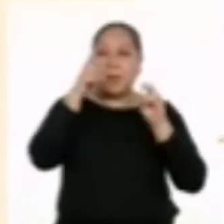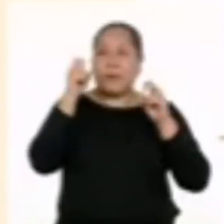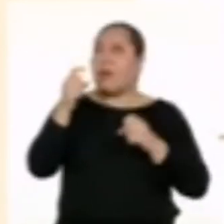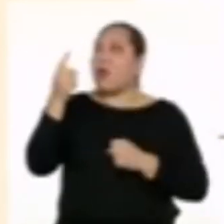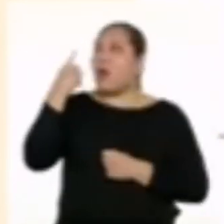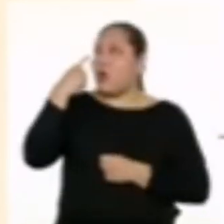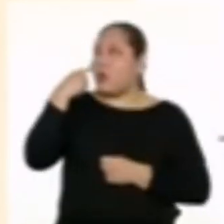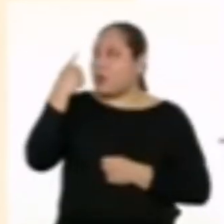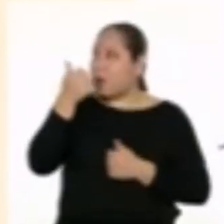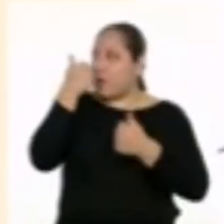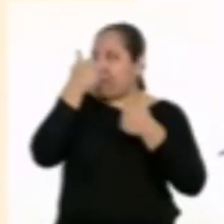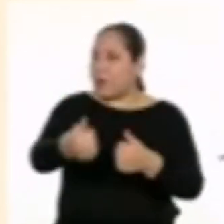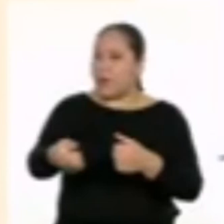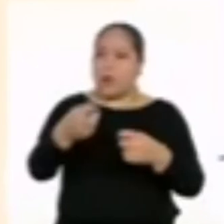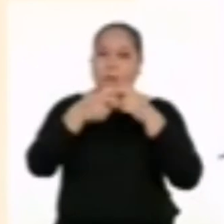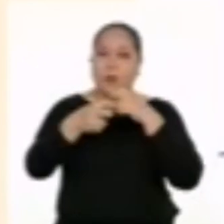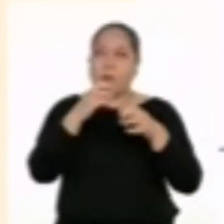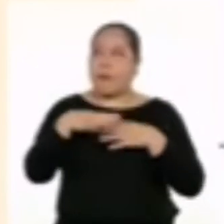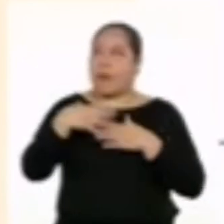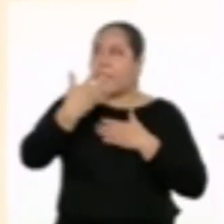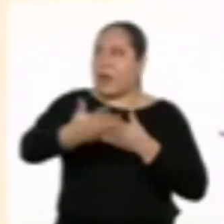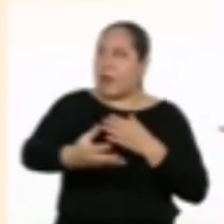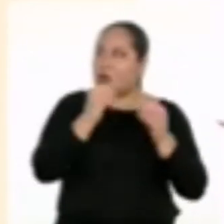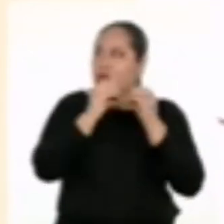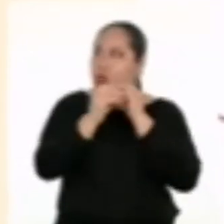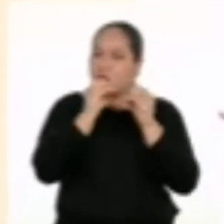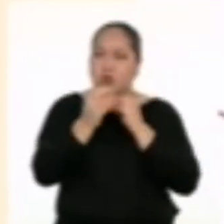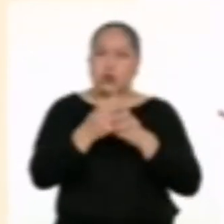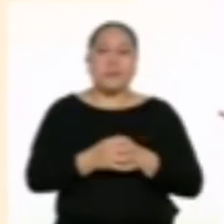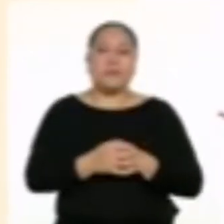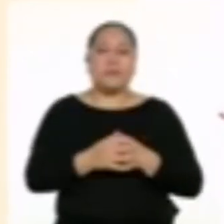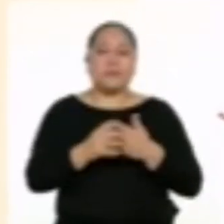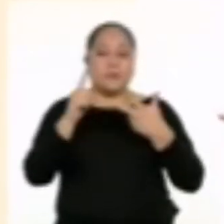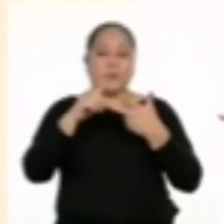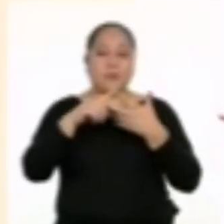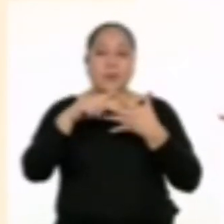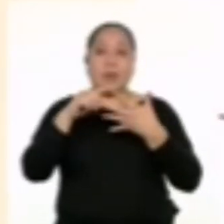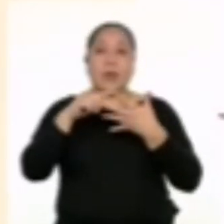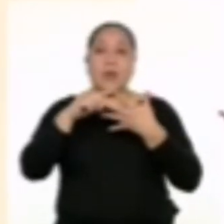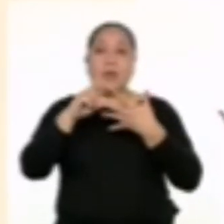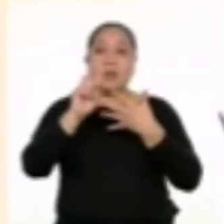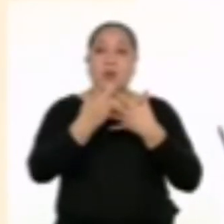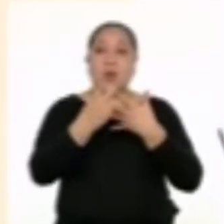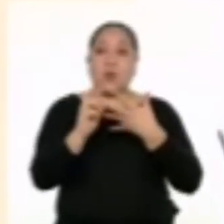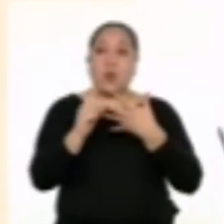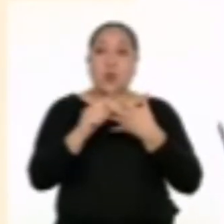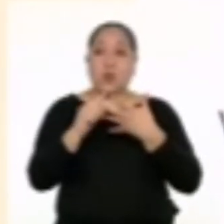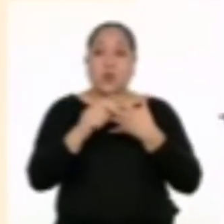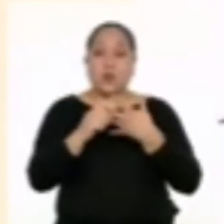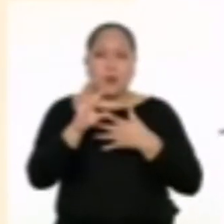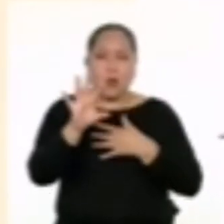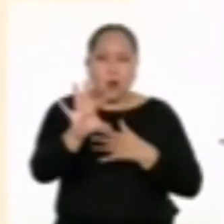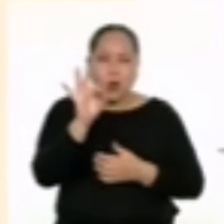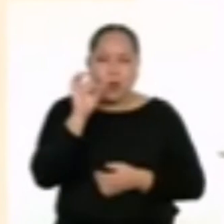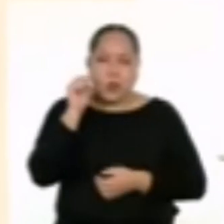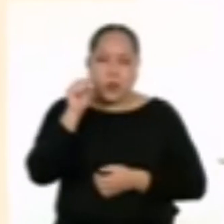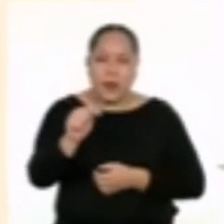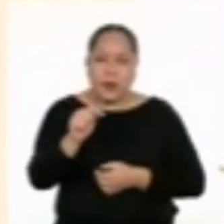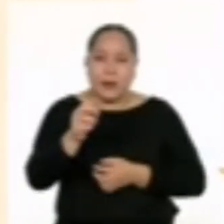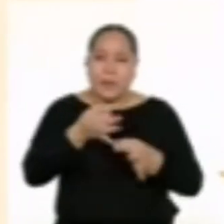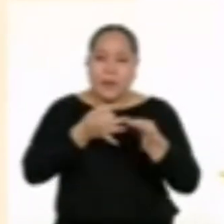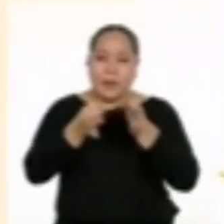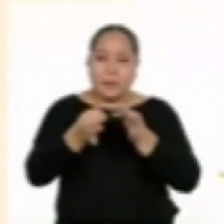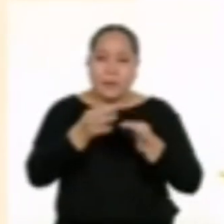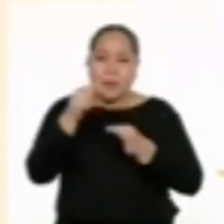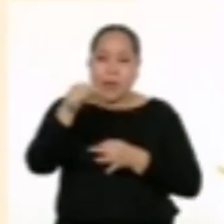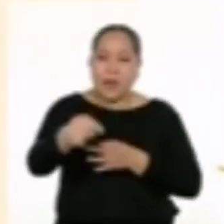conocer bien la problemática para generar soluciones oportunas. El segundo aspecto a tomar en cuenta es identificar y